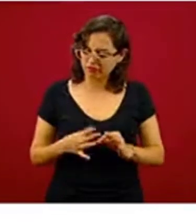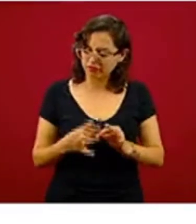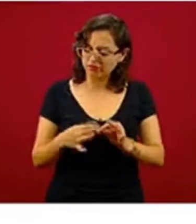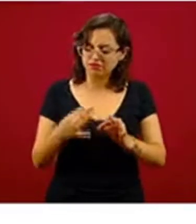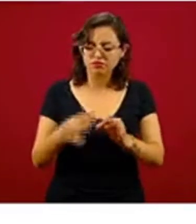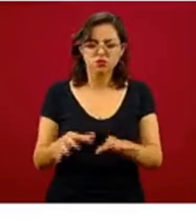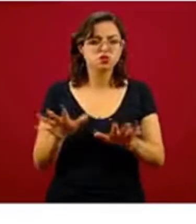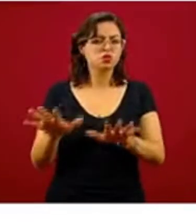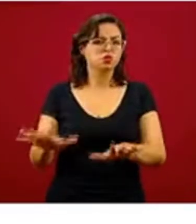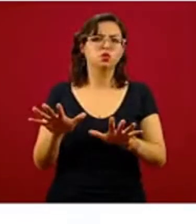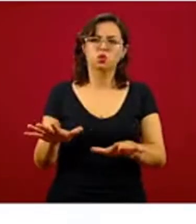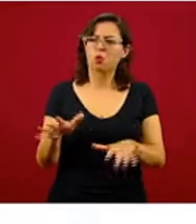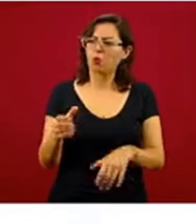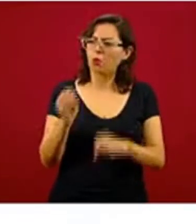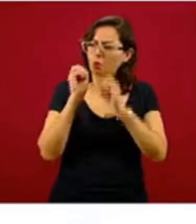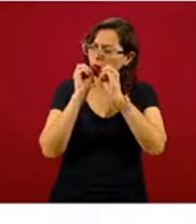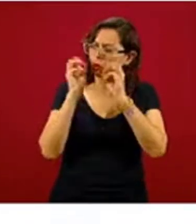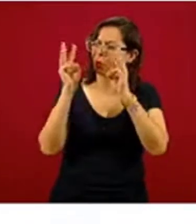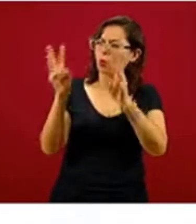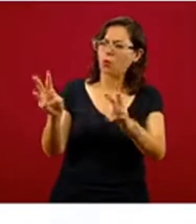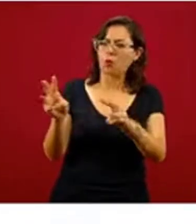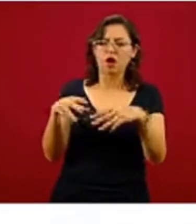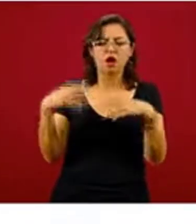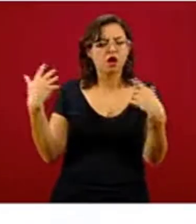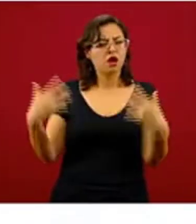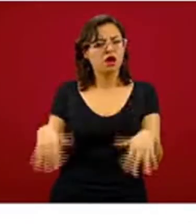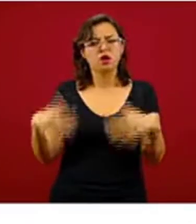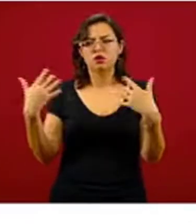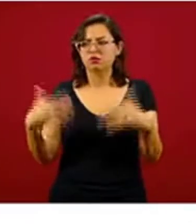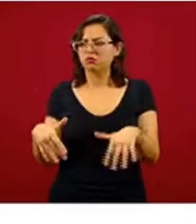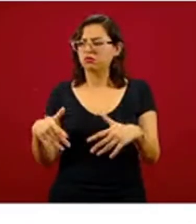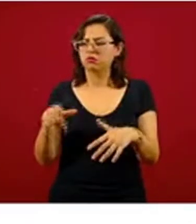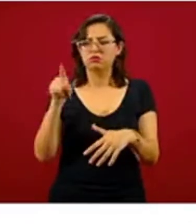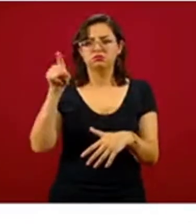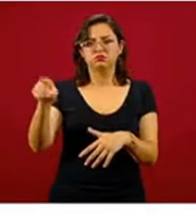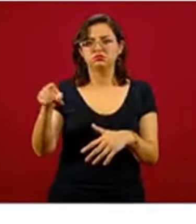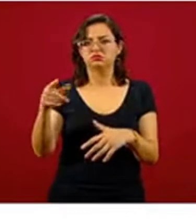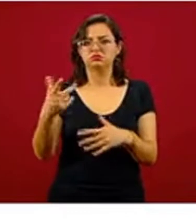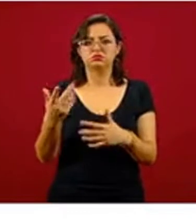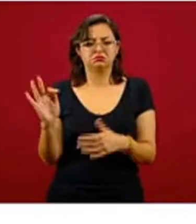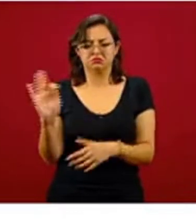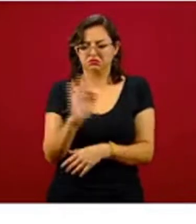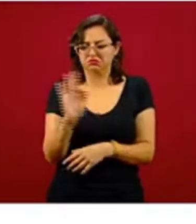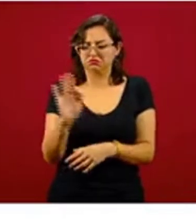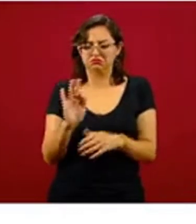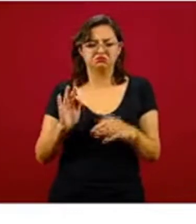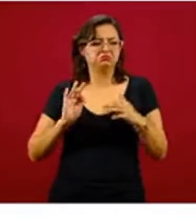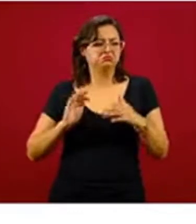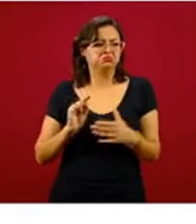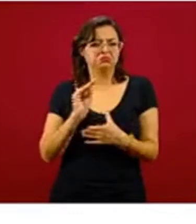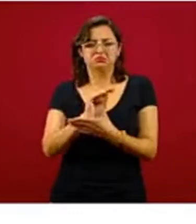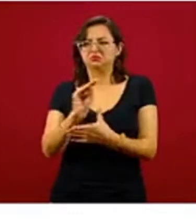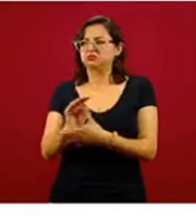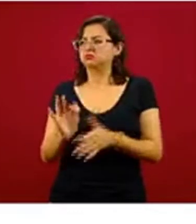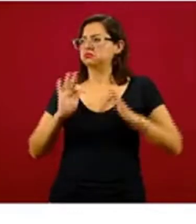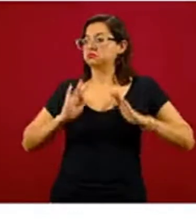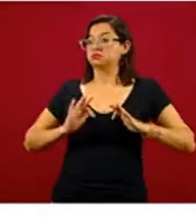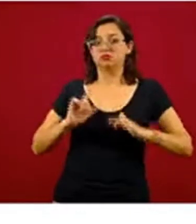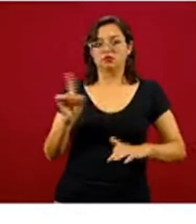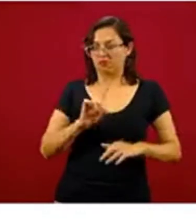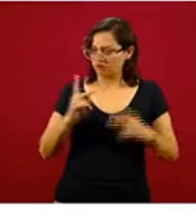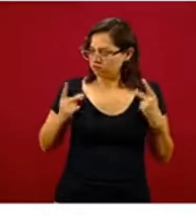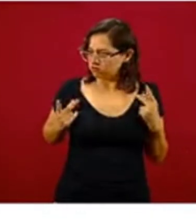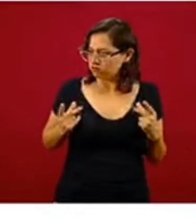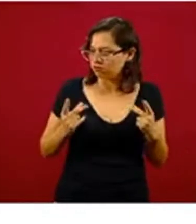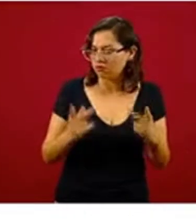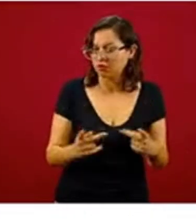cosas extraordinarias fuera de cualquier norma, fuera de su espacio de confort, y por eso estamos pensando en